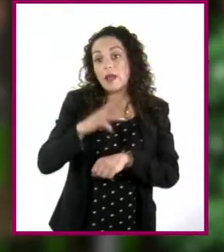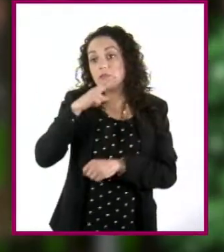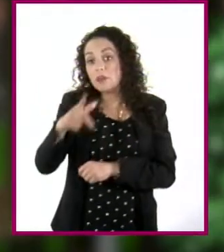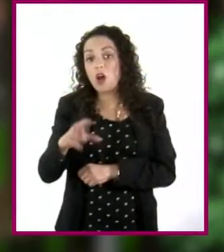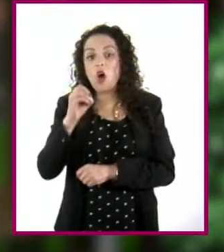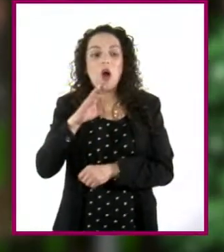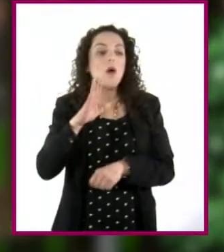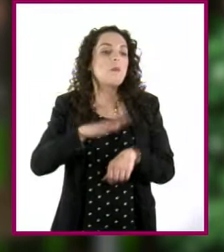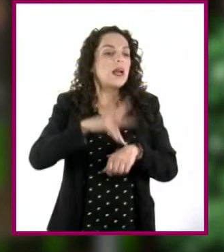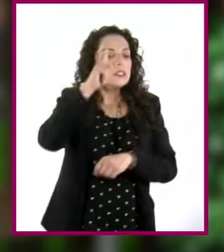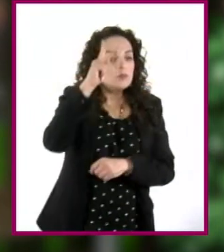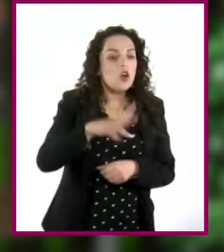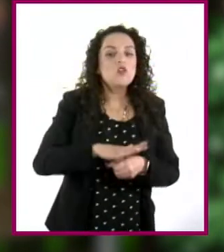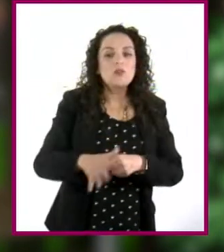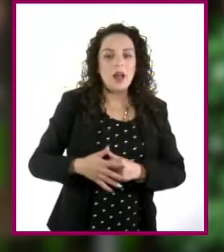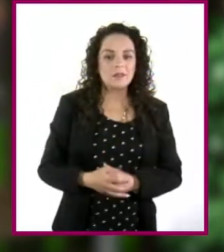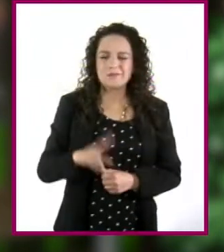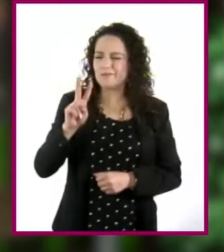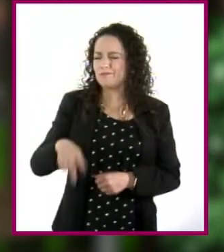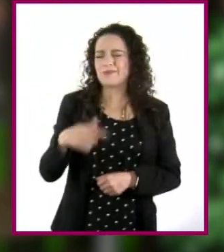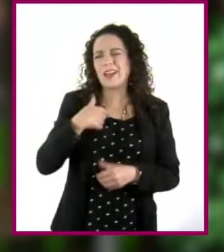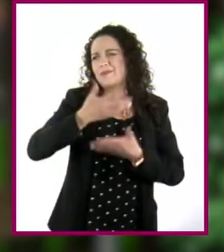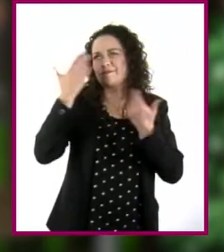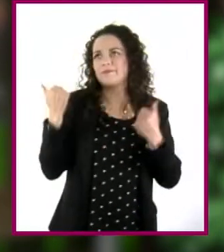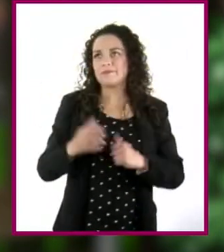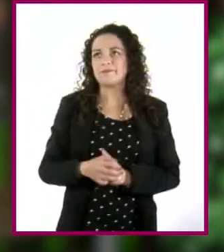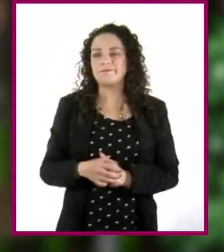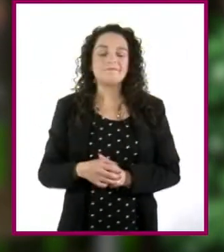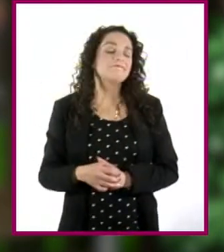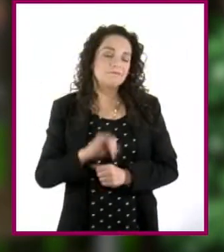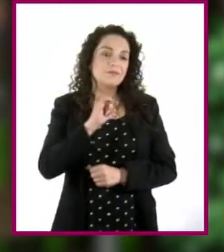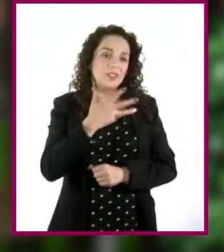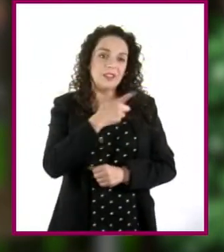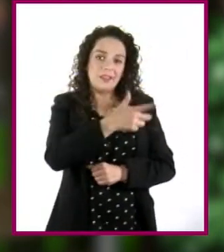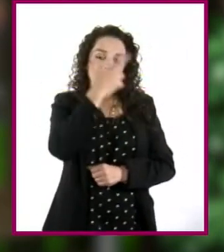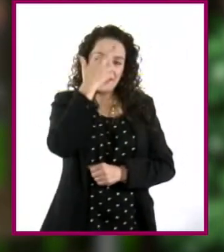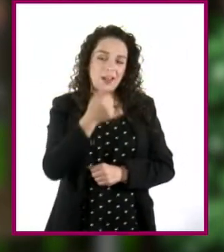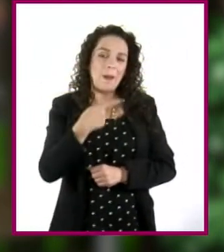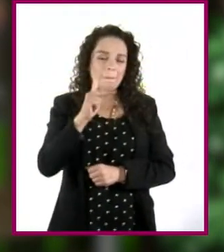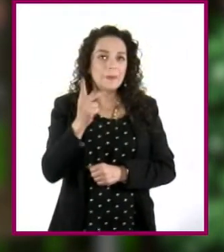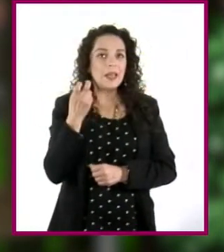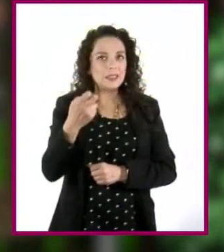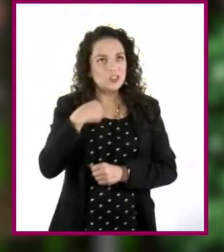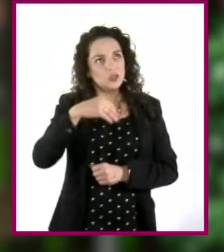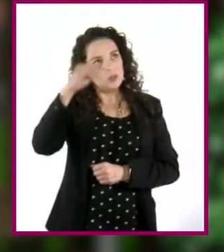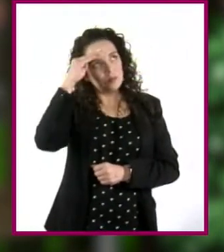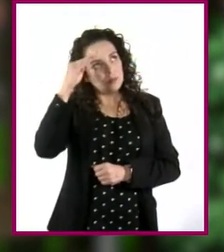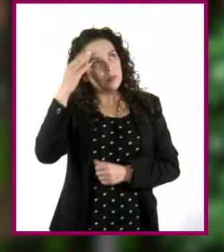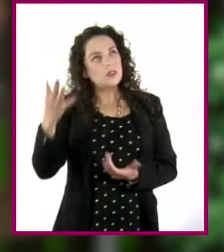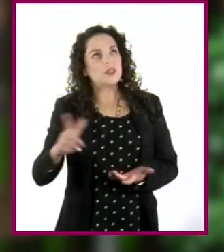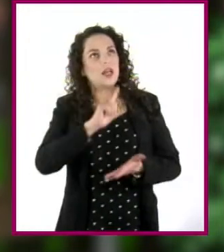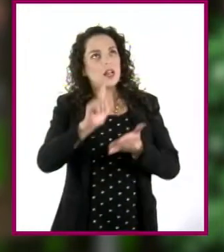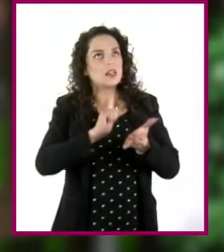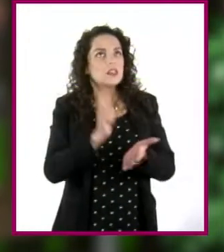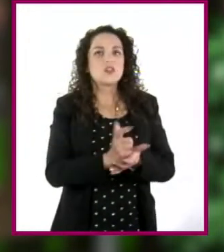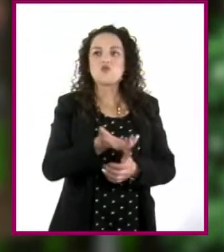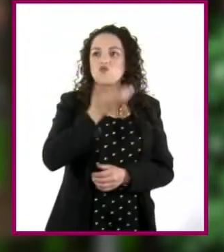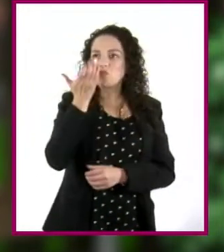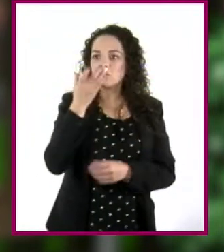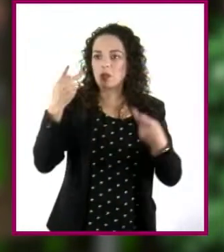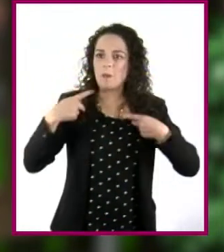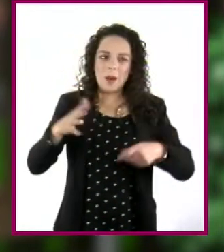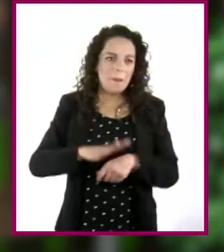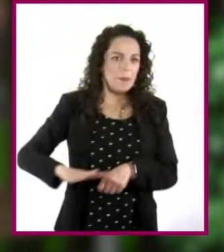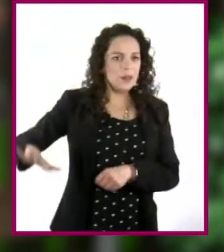sé. Sí, creo que tienes razón, pero aún así me pregunto si las leyes y costumbres de la sociedad